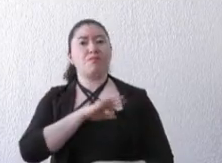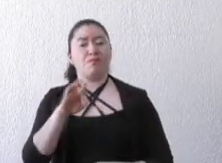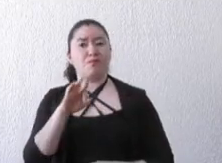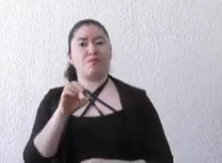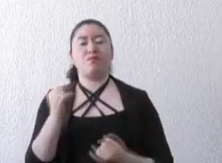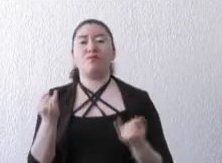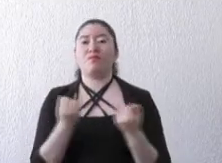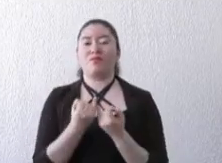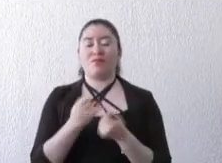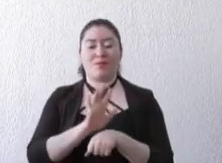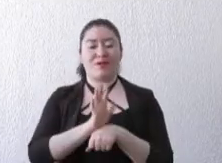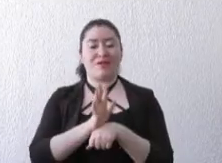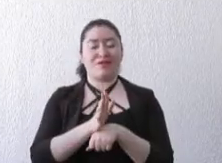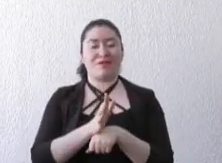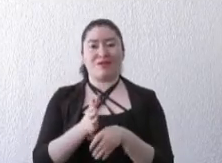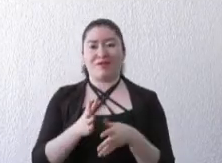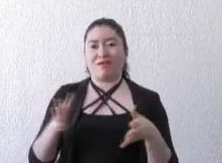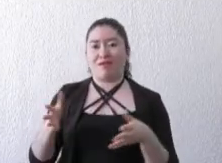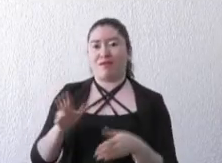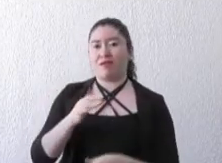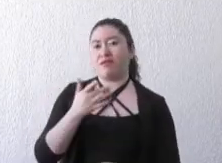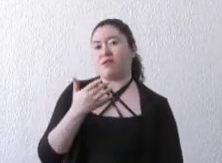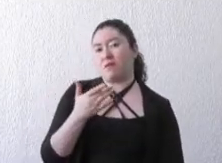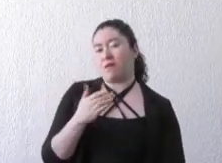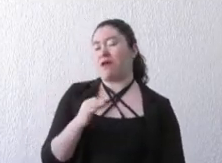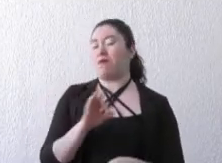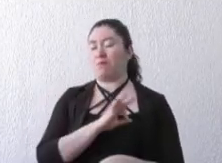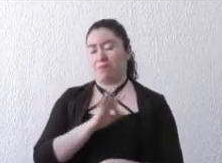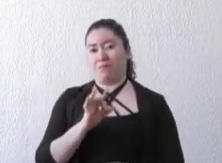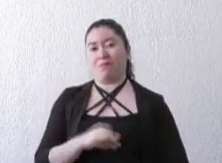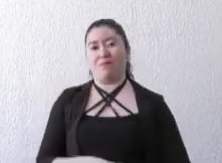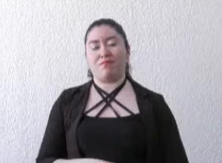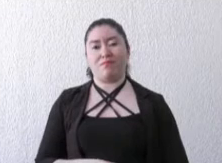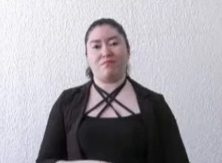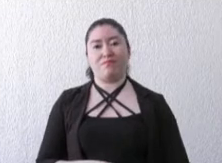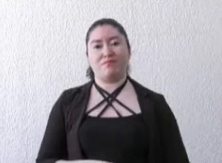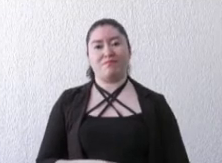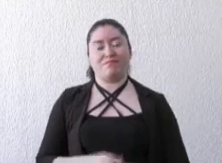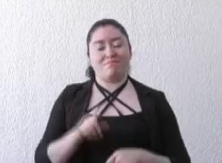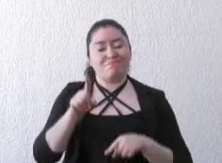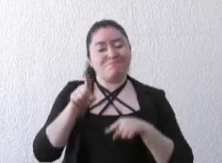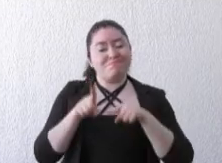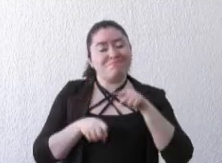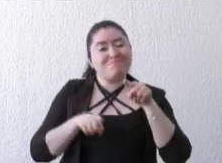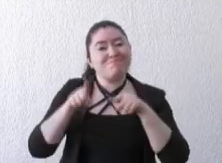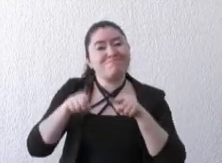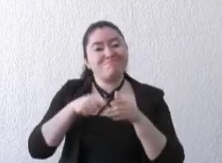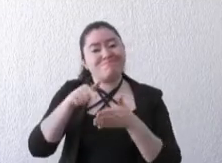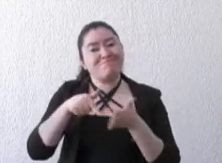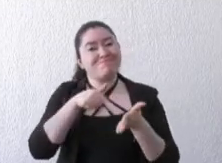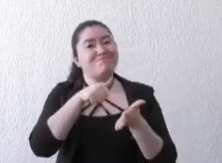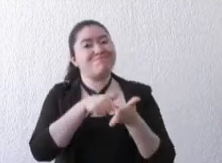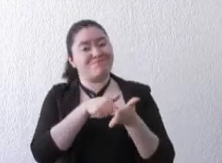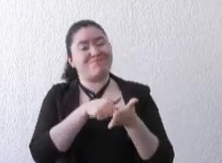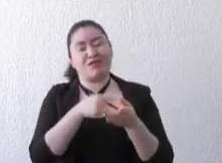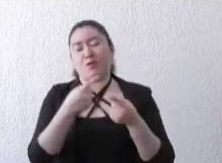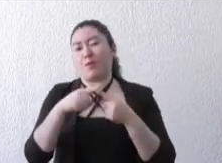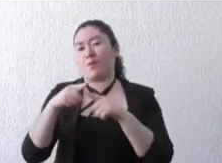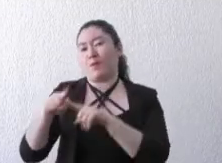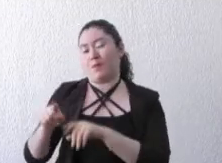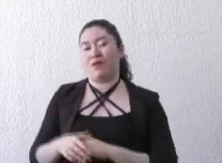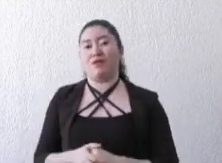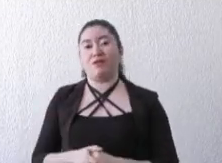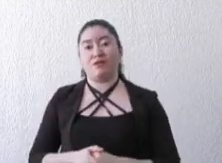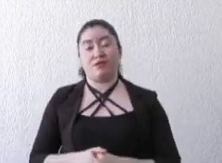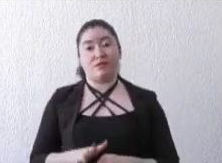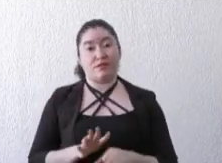de cine, se puede crecer a más de 50. Hay diversidad de acuerdo a los espacios. En el caso de la galería,